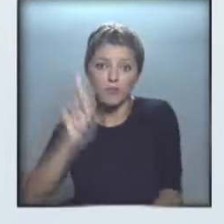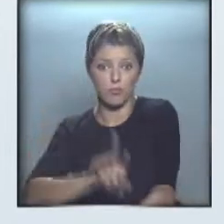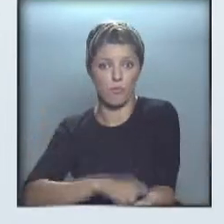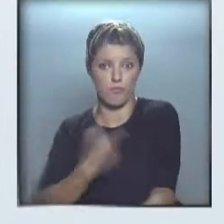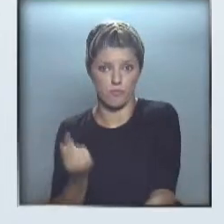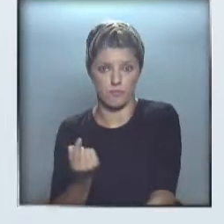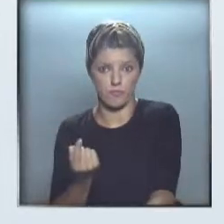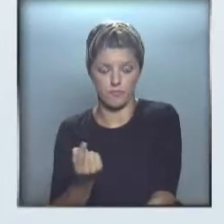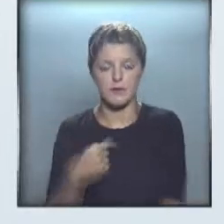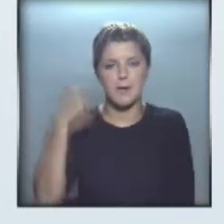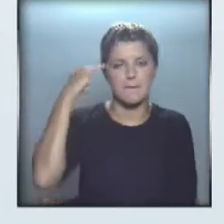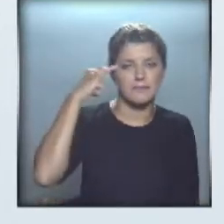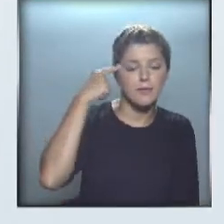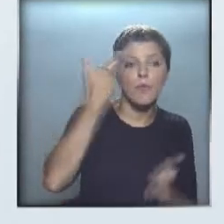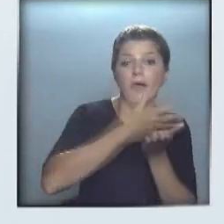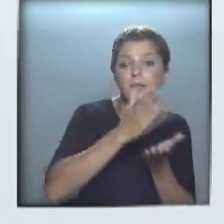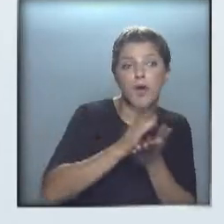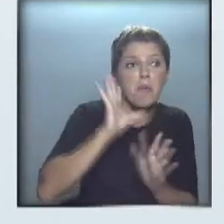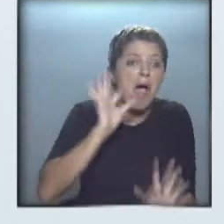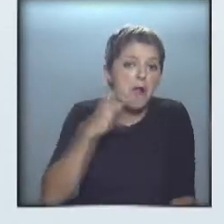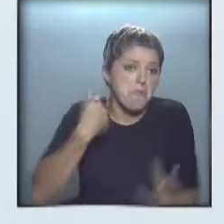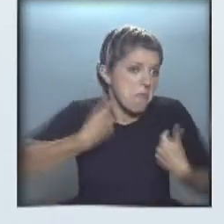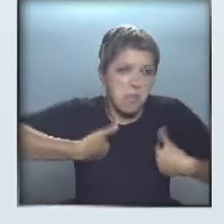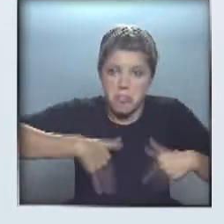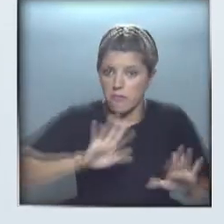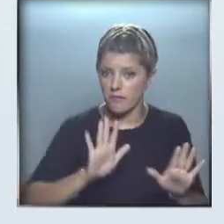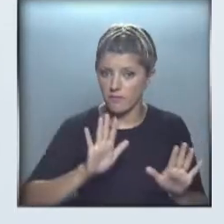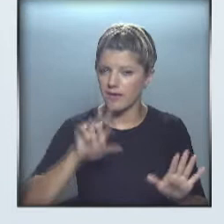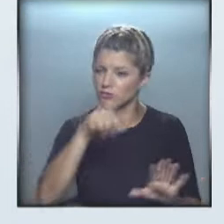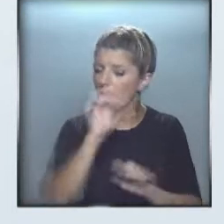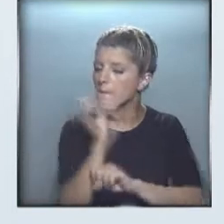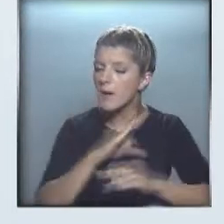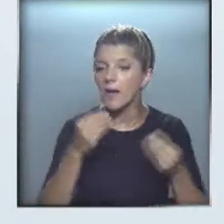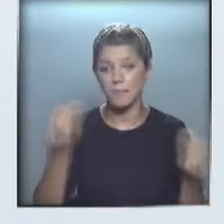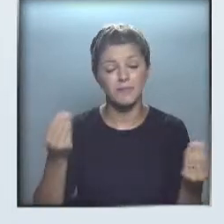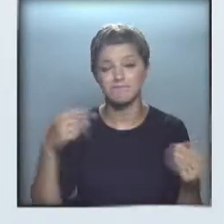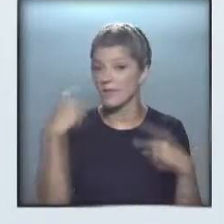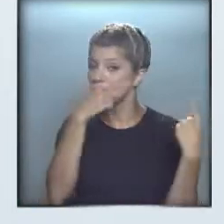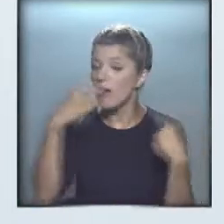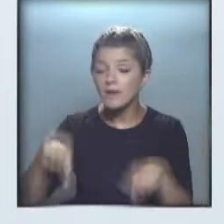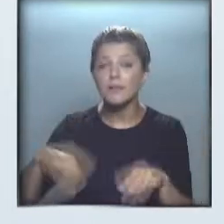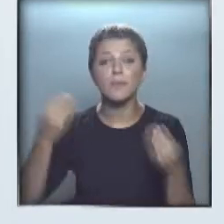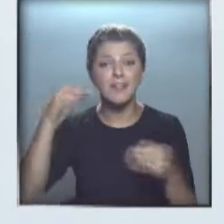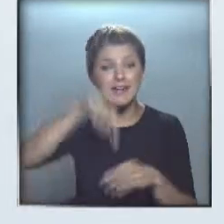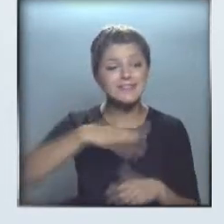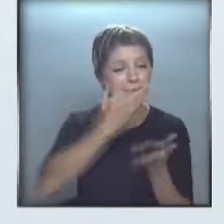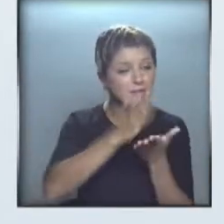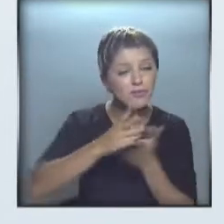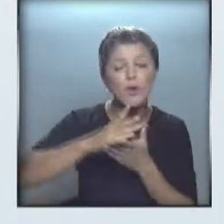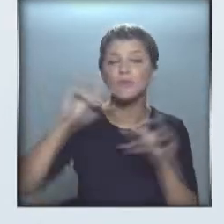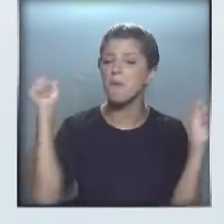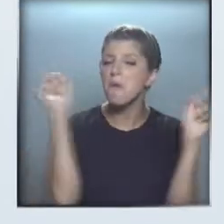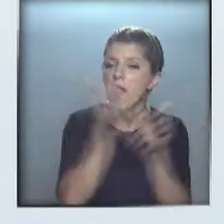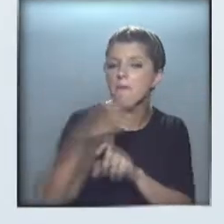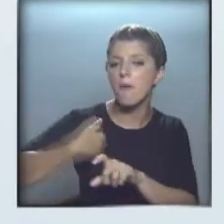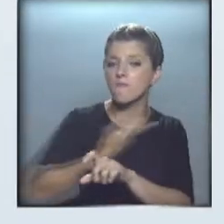que consideremos la discriminación como algo natural. No lo es, sino que se trata de un problema histórico y social, por